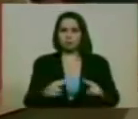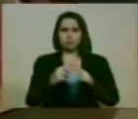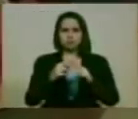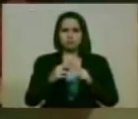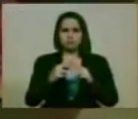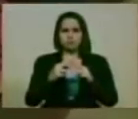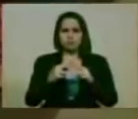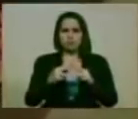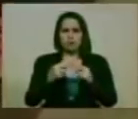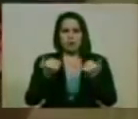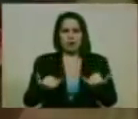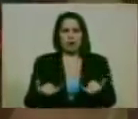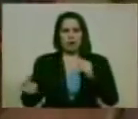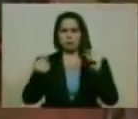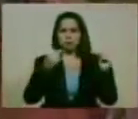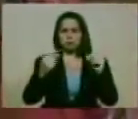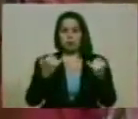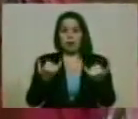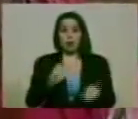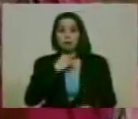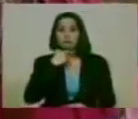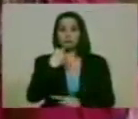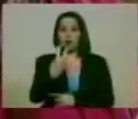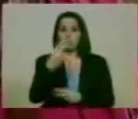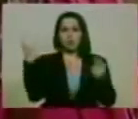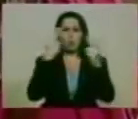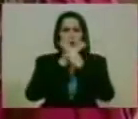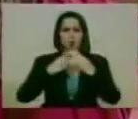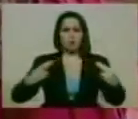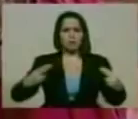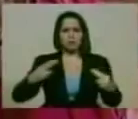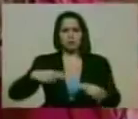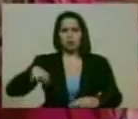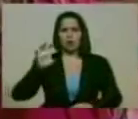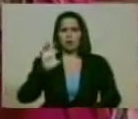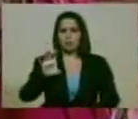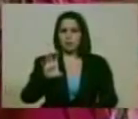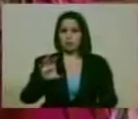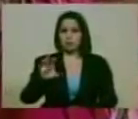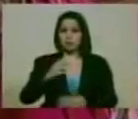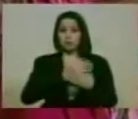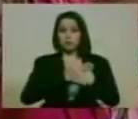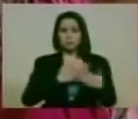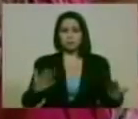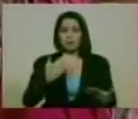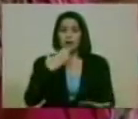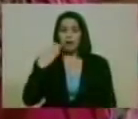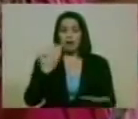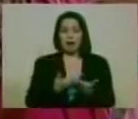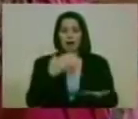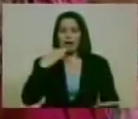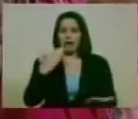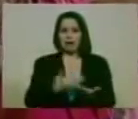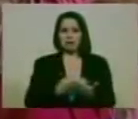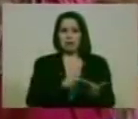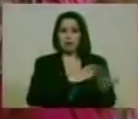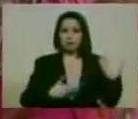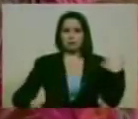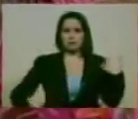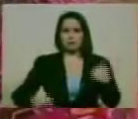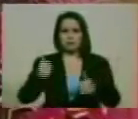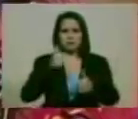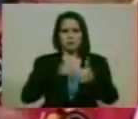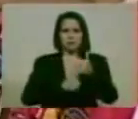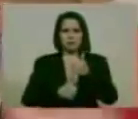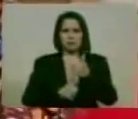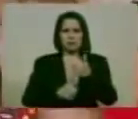elevando nuestra voz y nuestro compromiso con la patria. Expresamos nuestro agradecimiento por la creación de la Vicepresidencia de Asuntos